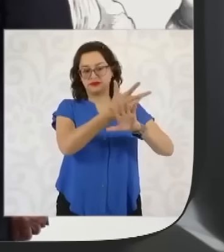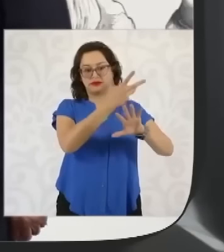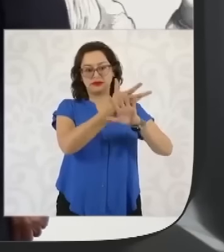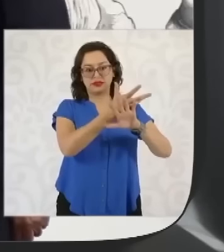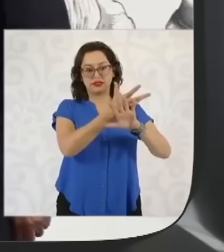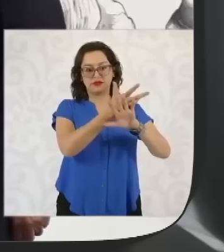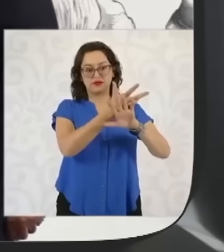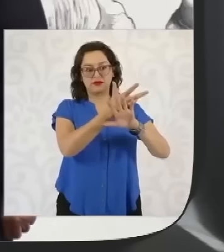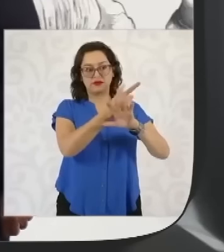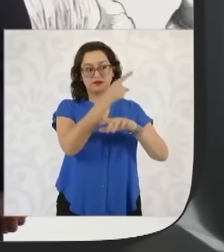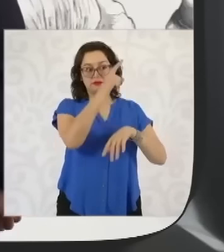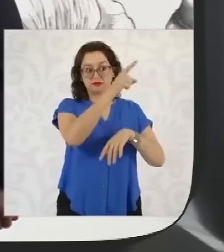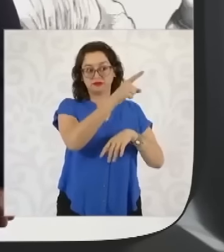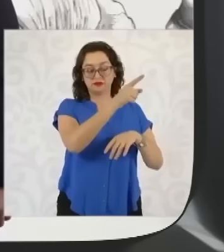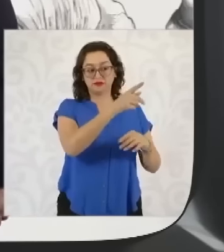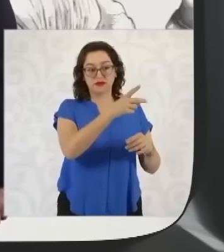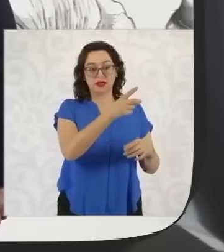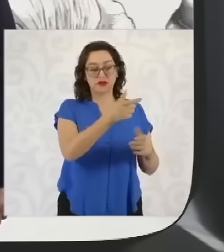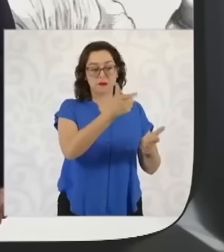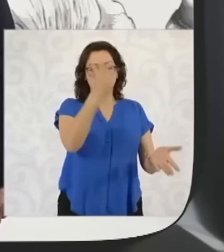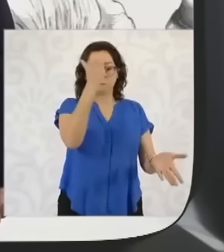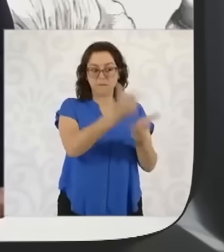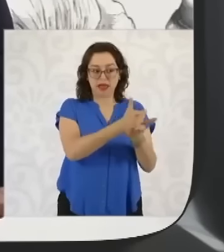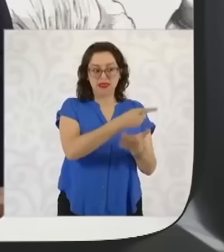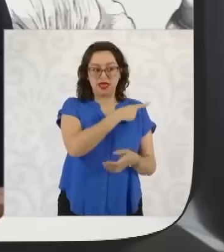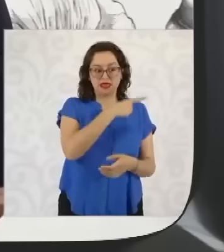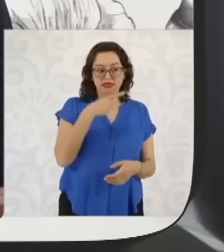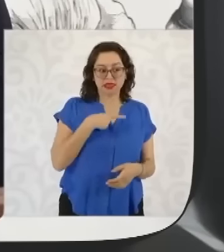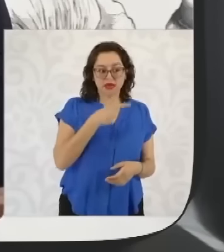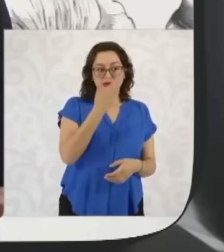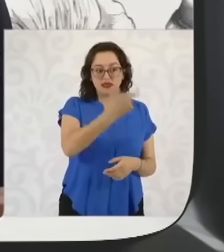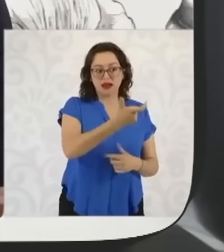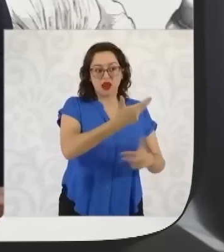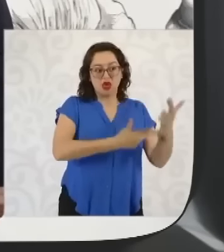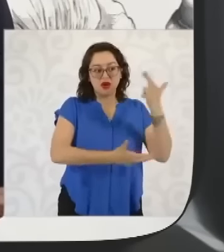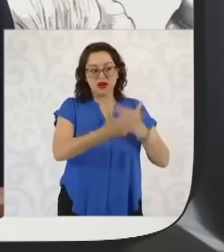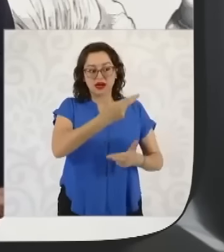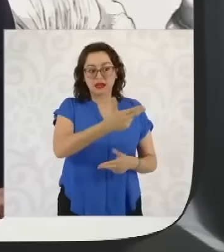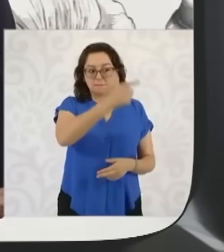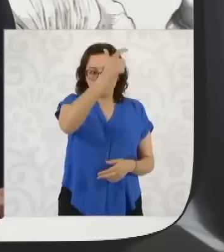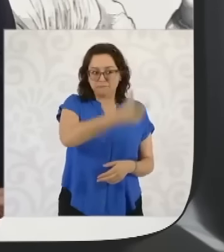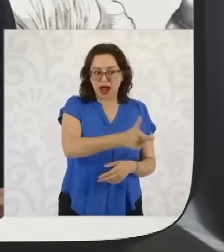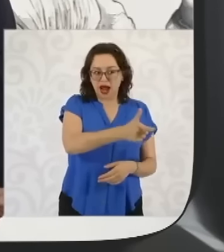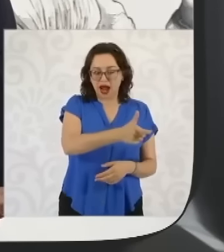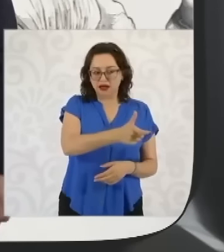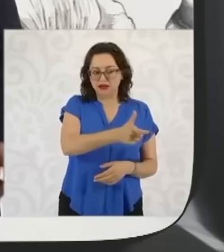un tribunal colegiado de circuito en México